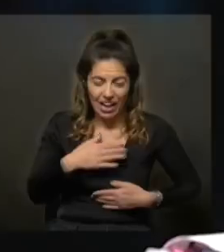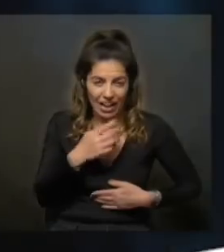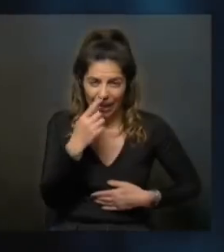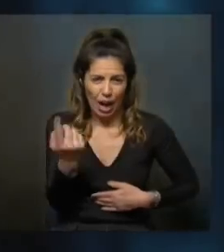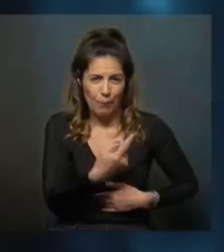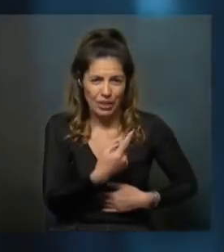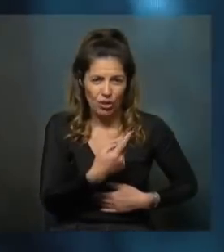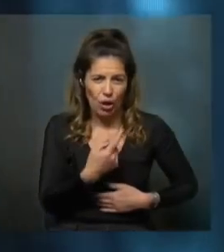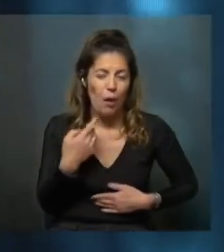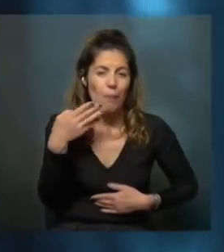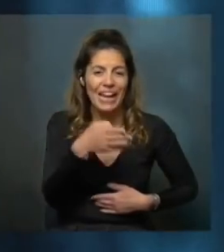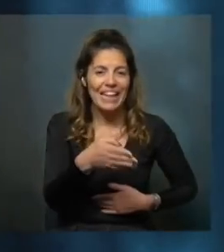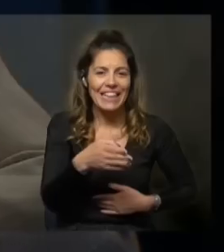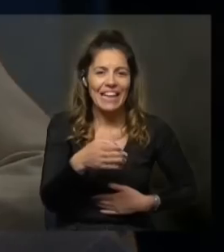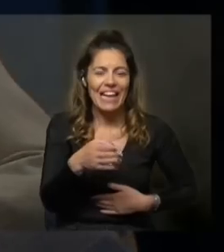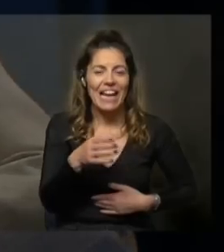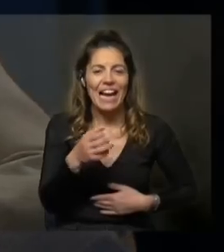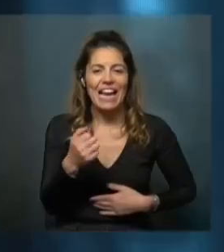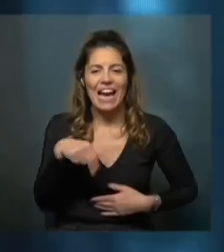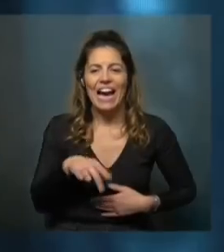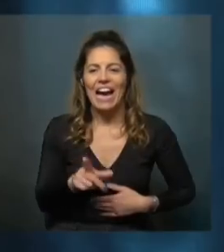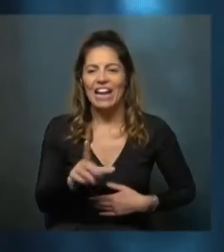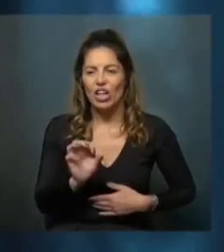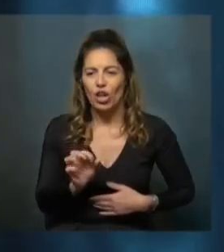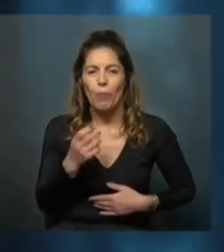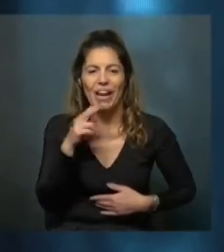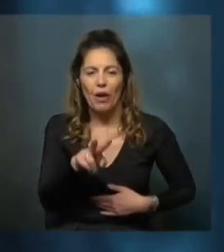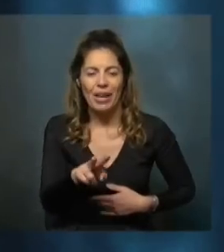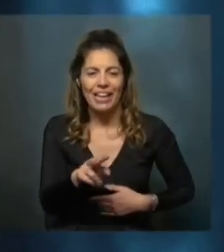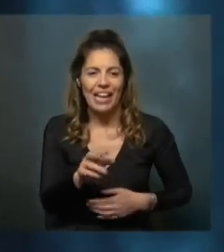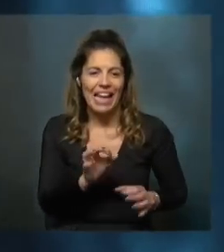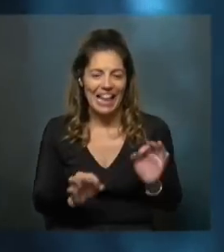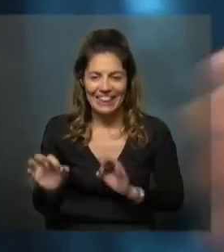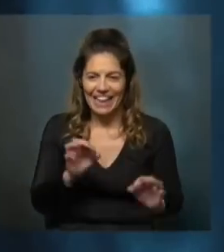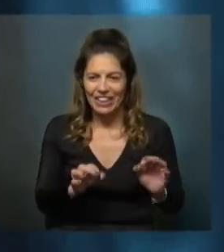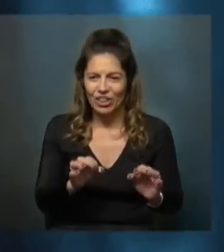venir vamos a ver el espectáculo de las mariquitas